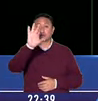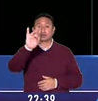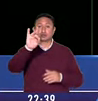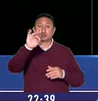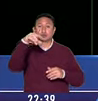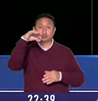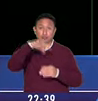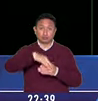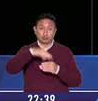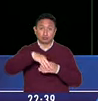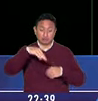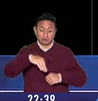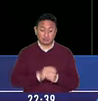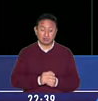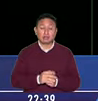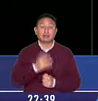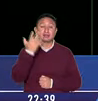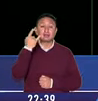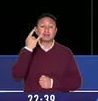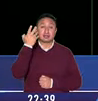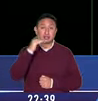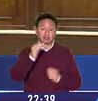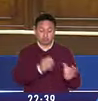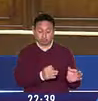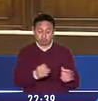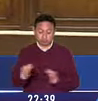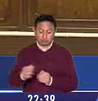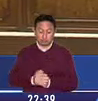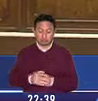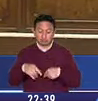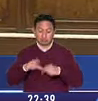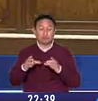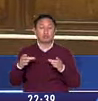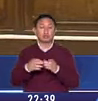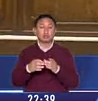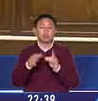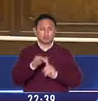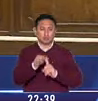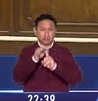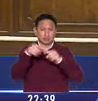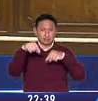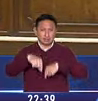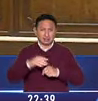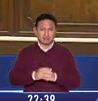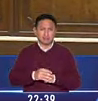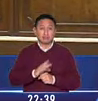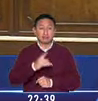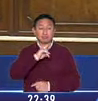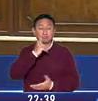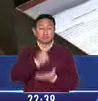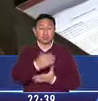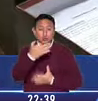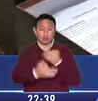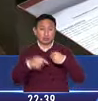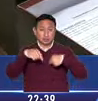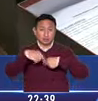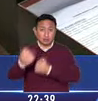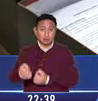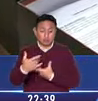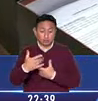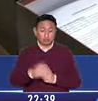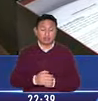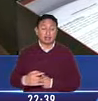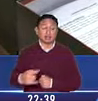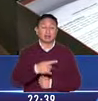Asamblea aprobó extender una prórroga de 10 días para que la Comisión Especializada de la Verdad y Justicia entregue el informe del caso El